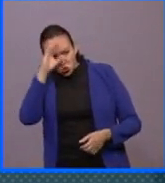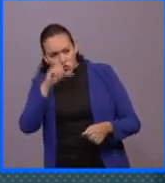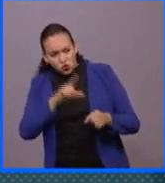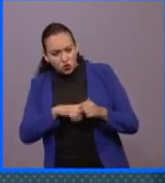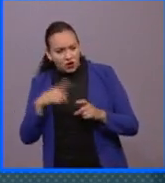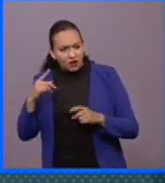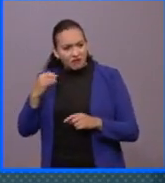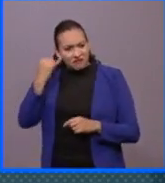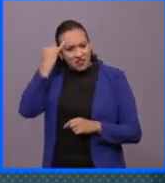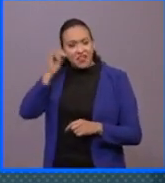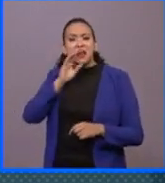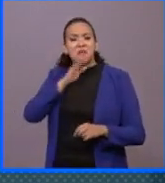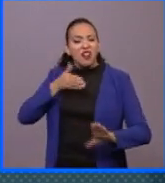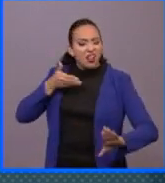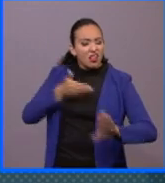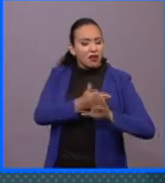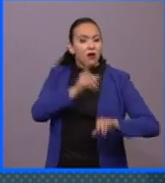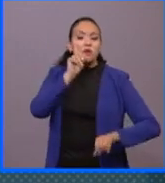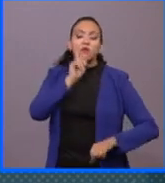sido